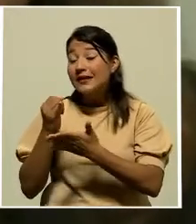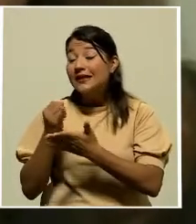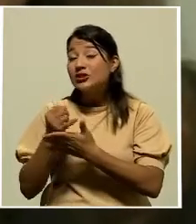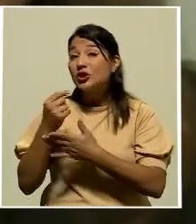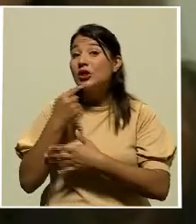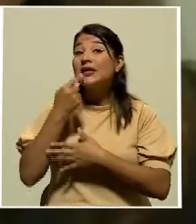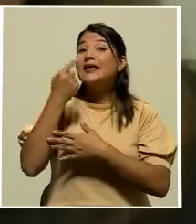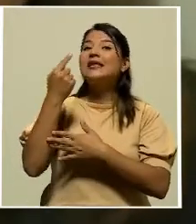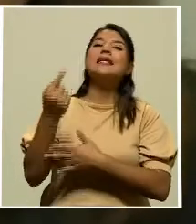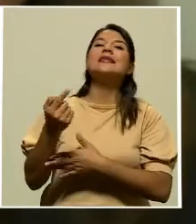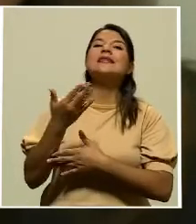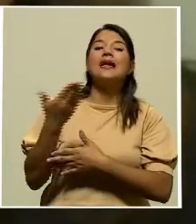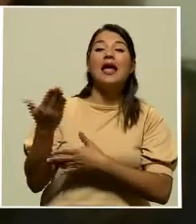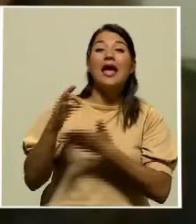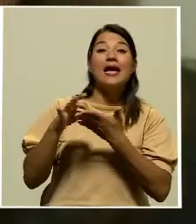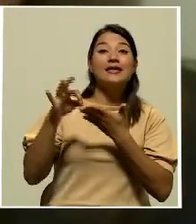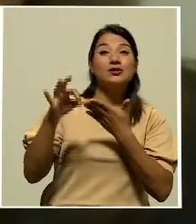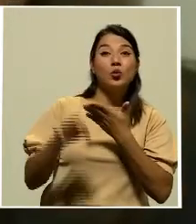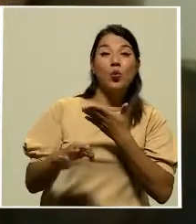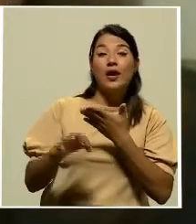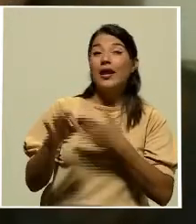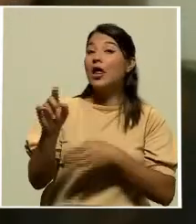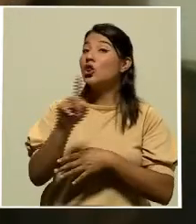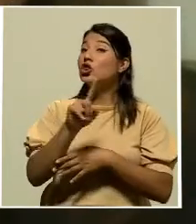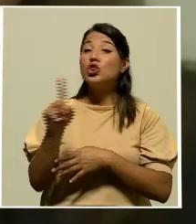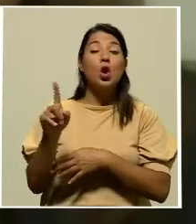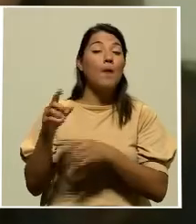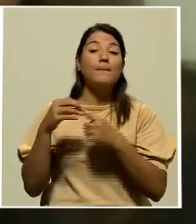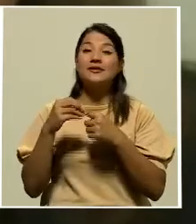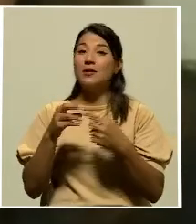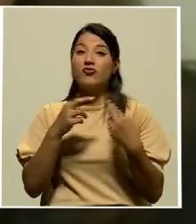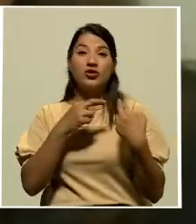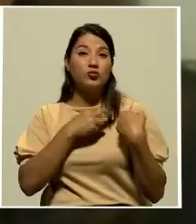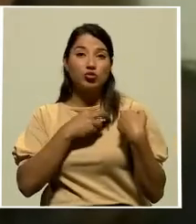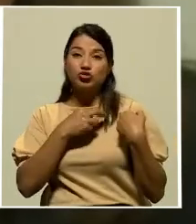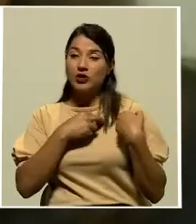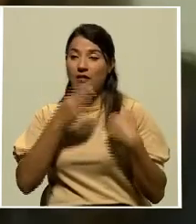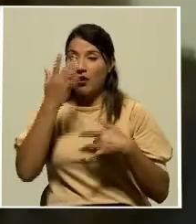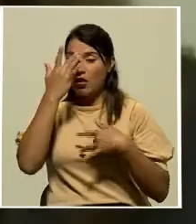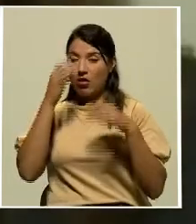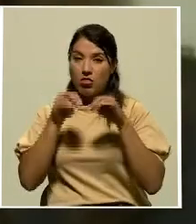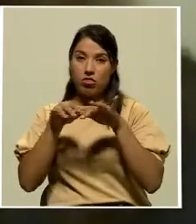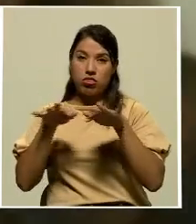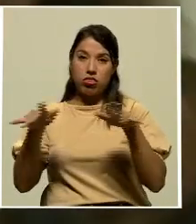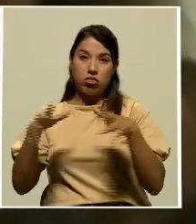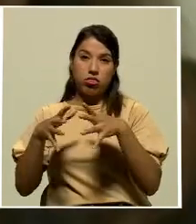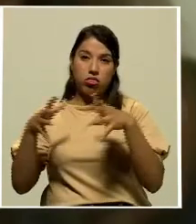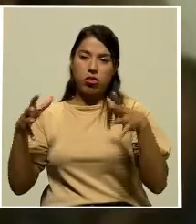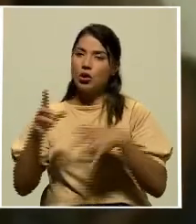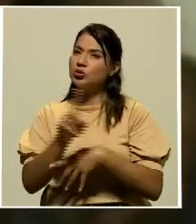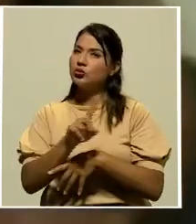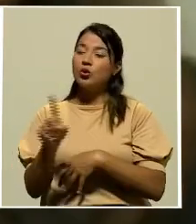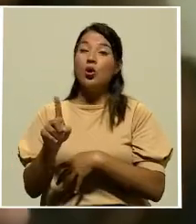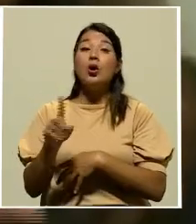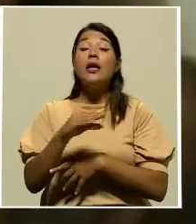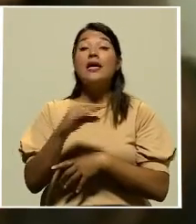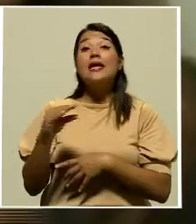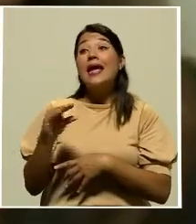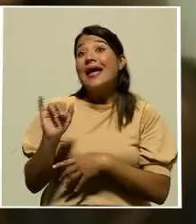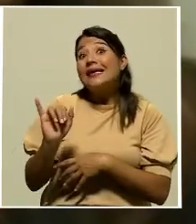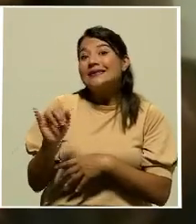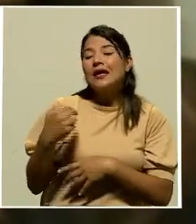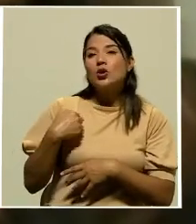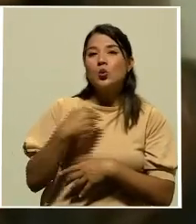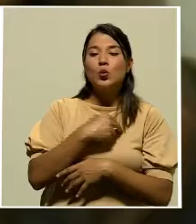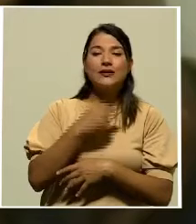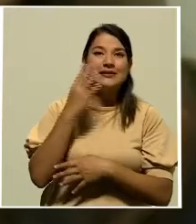abrumadoramente que las escuelas no son los principales impulsores de la propagación del virus. Entonces, la experiencia que estamos teniendo, y CDC,